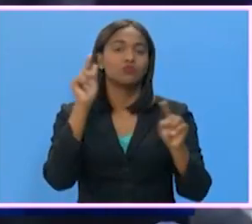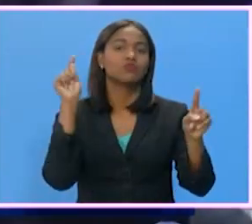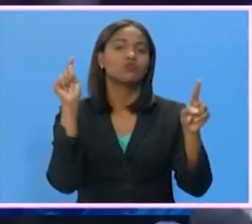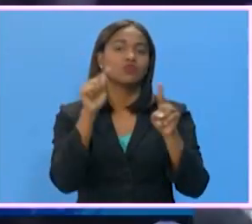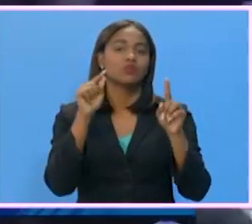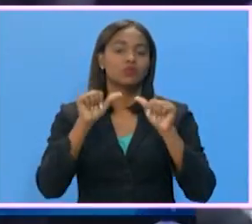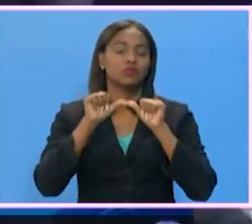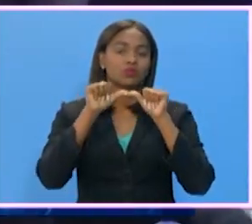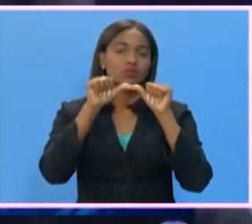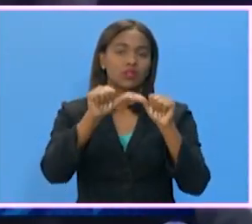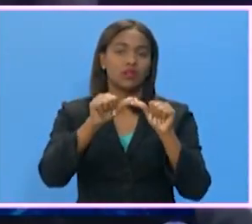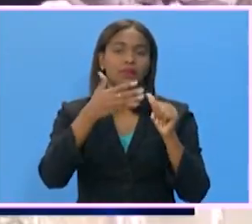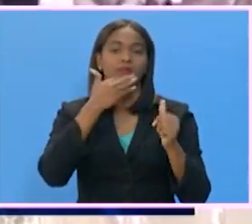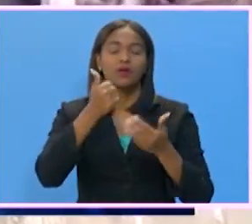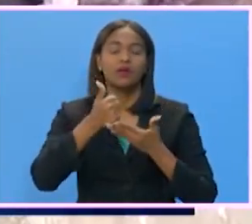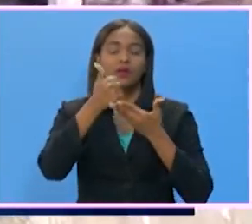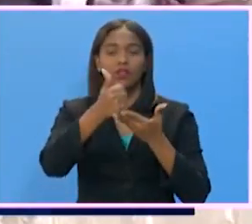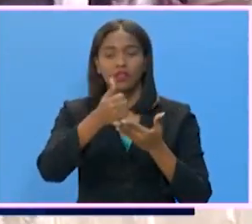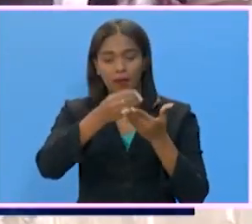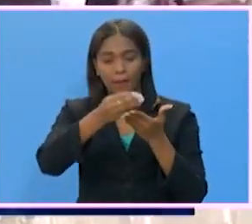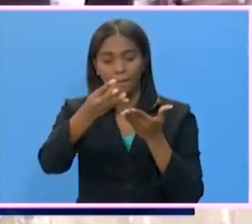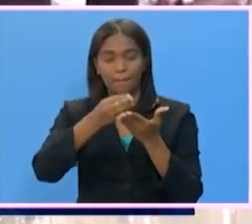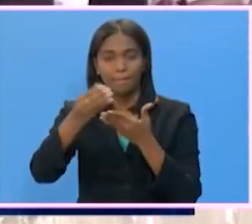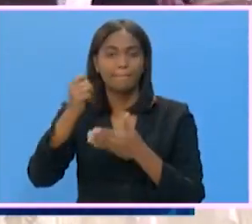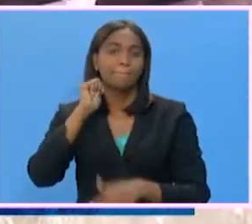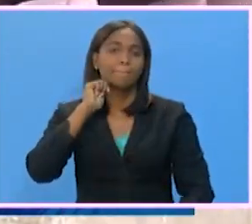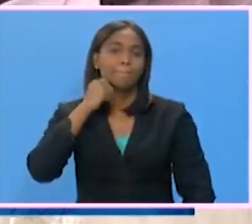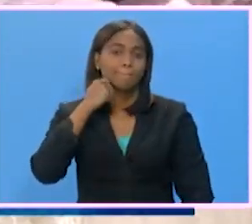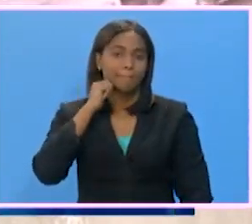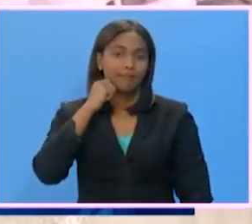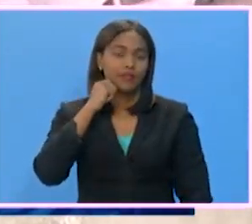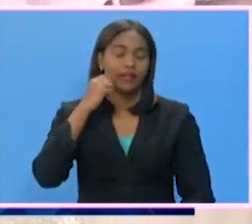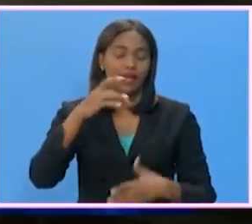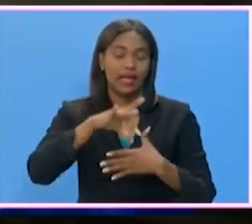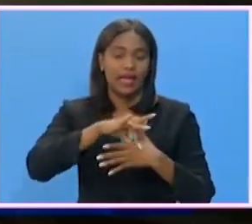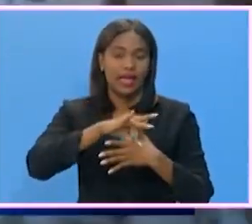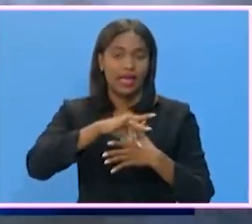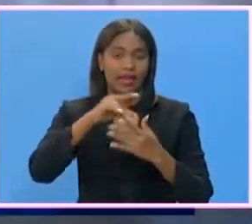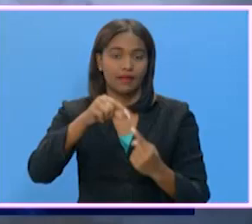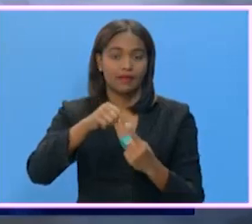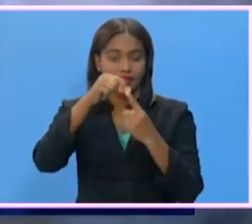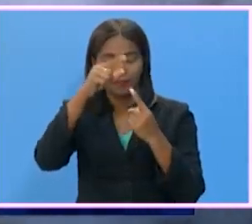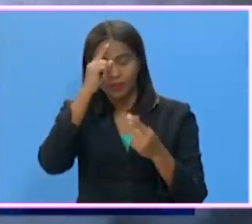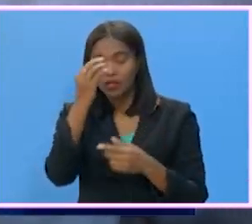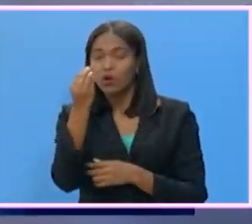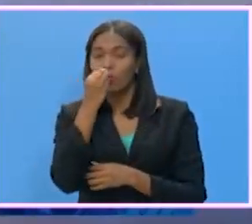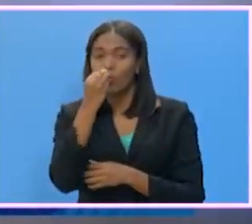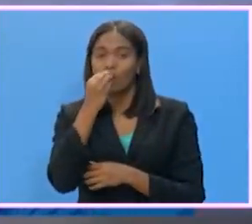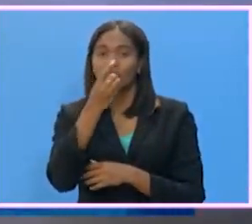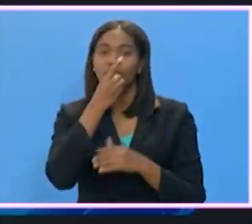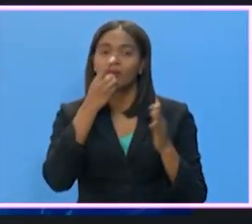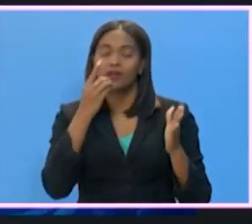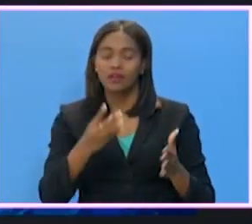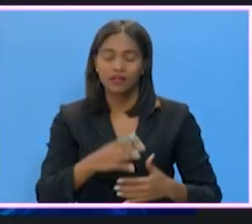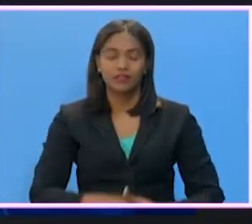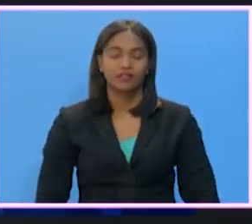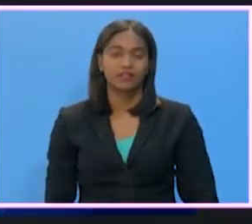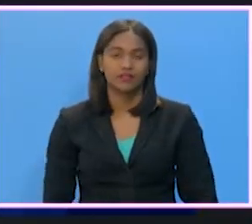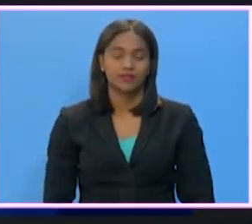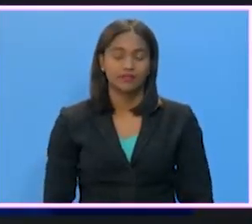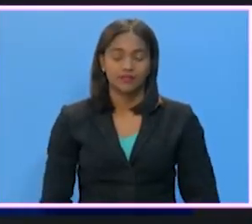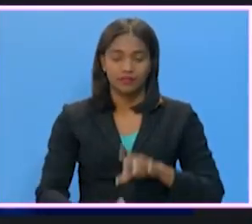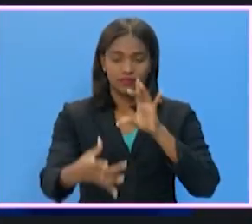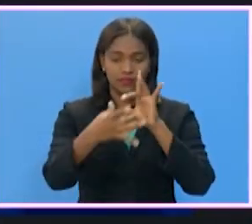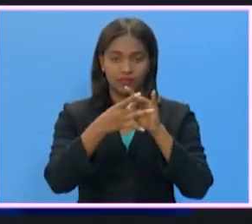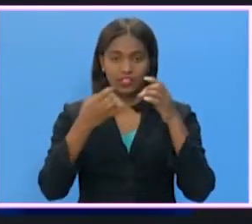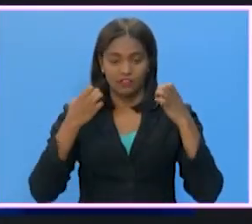objetivo mantener la estabilidad de los precios del pollo, carne primordial en la alimentación dominicana. Aunamos esfuerzos